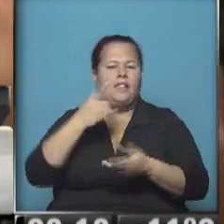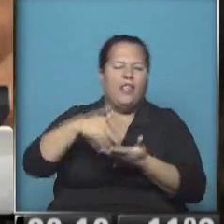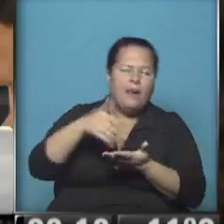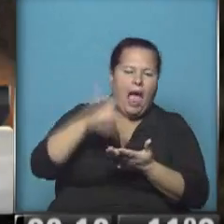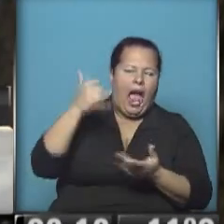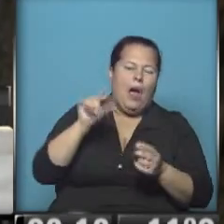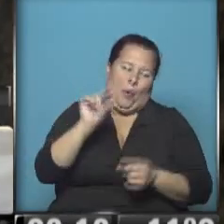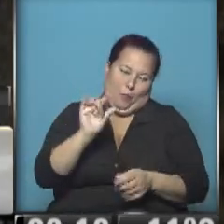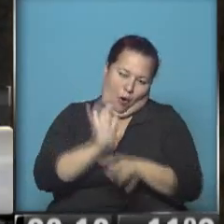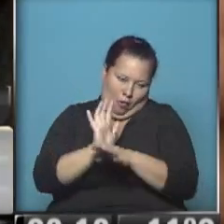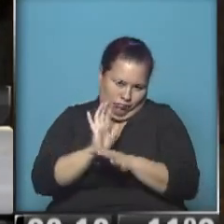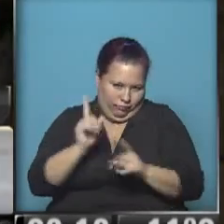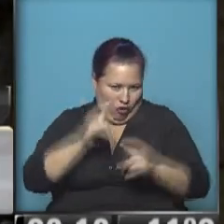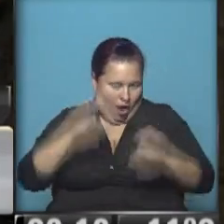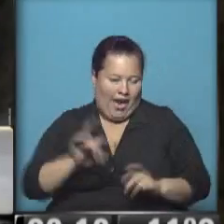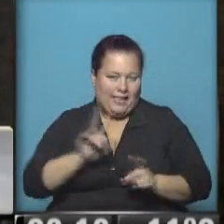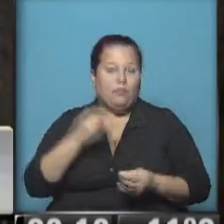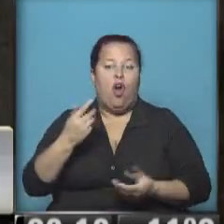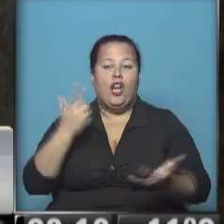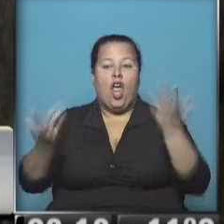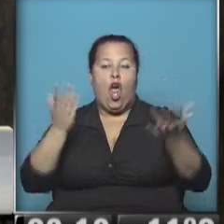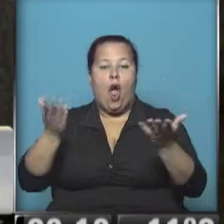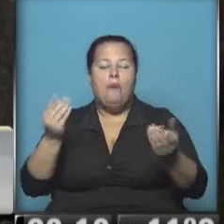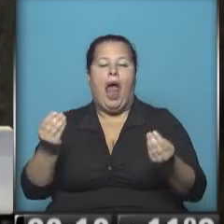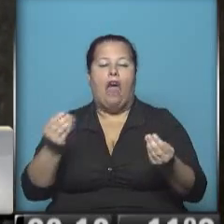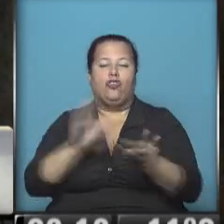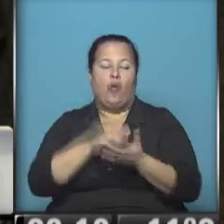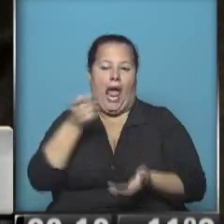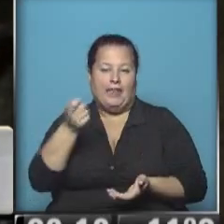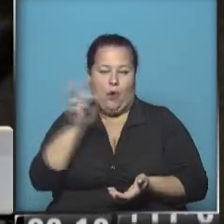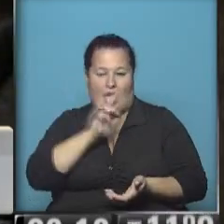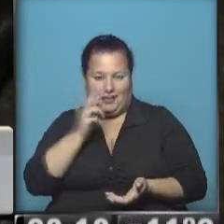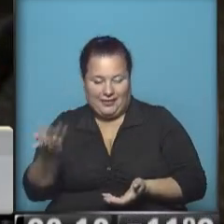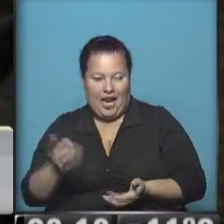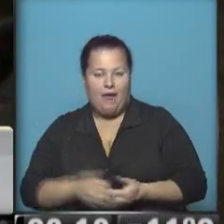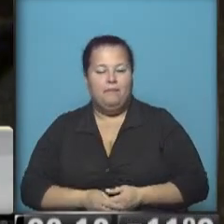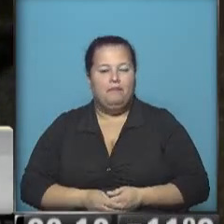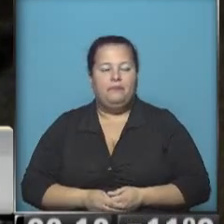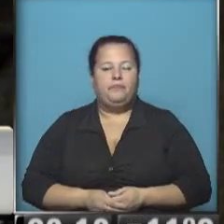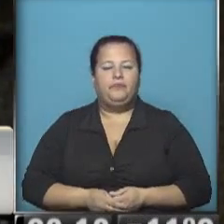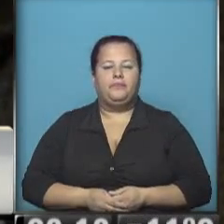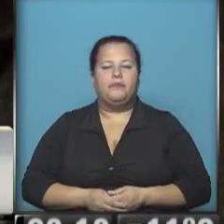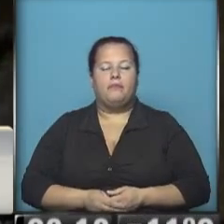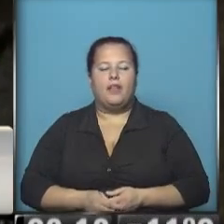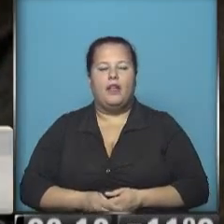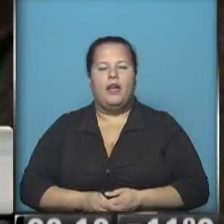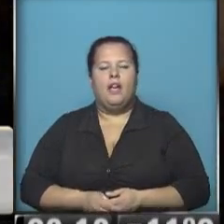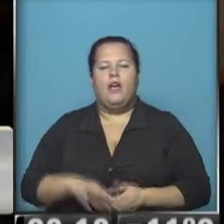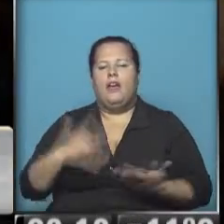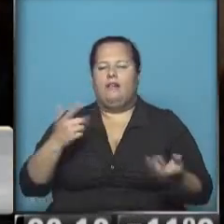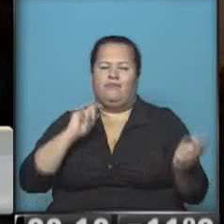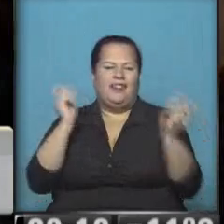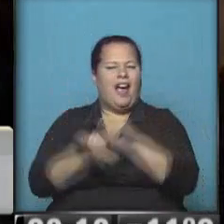discriminaciones, pequeñas entre comillas, porque las comparo con el asesinato de una chica, que están